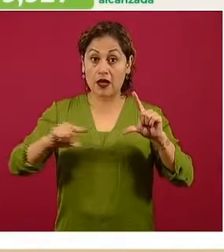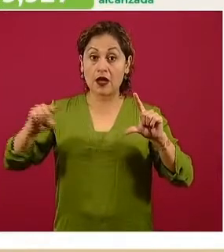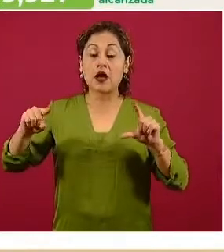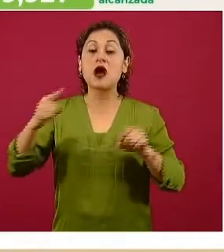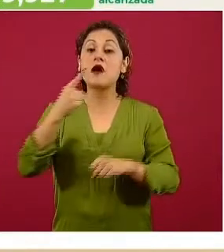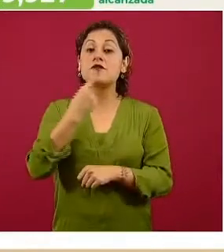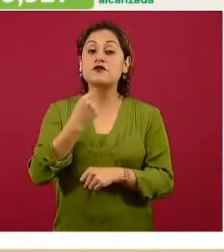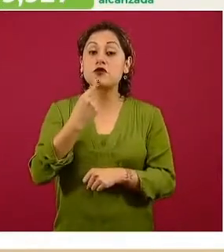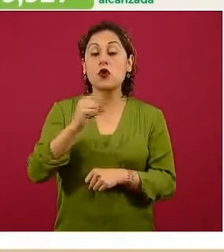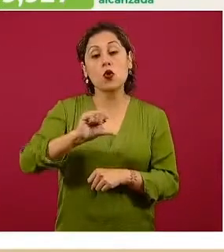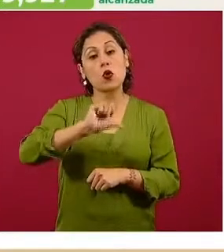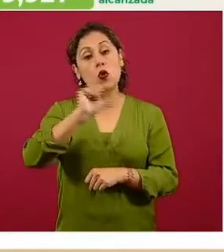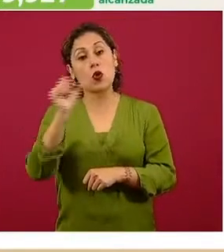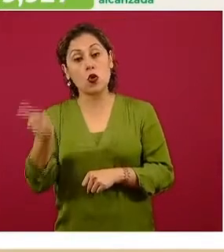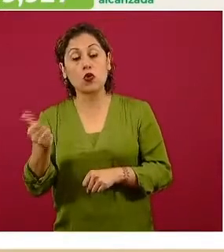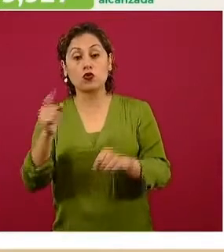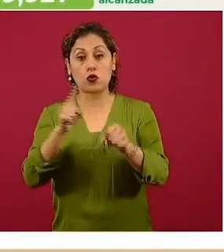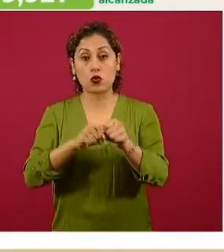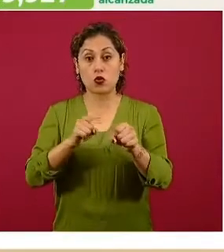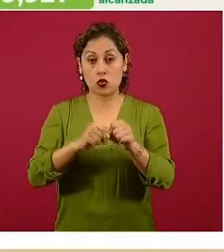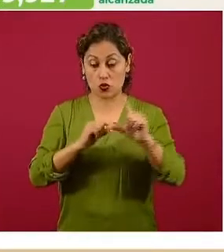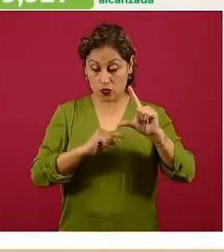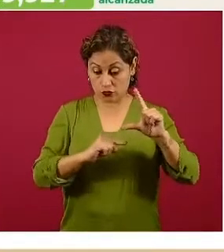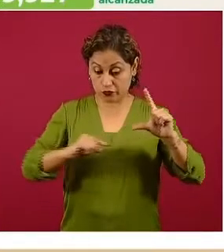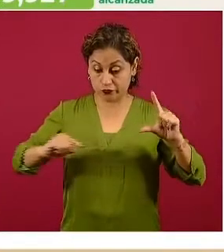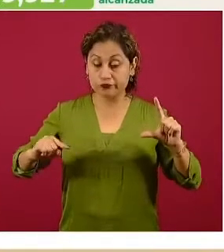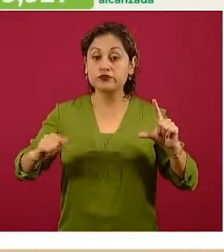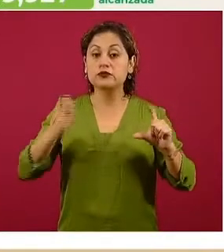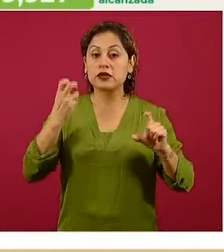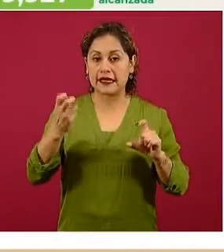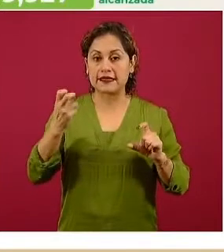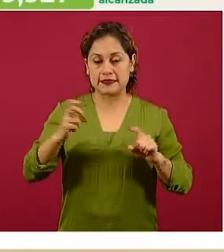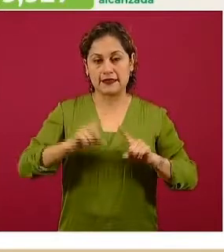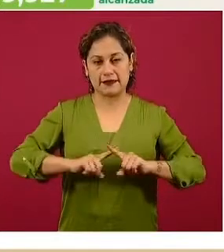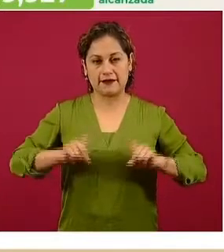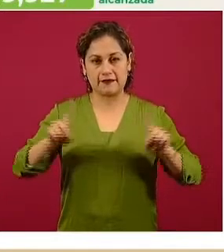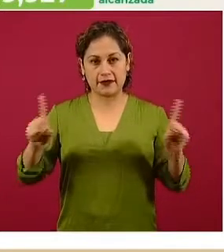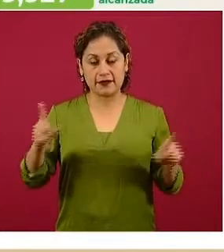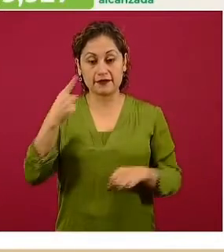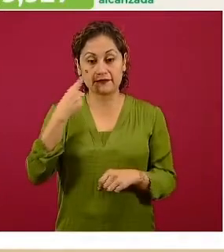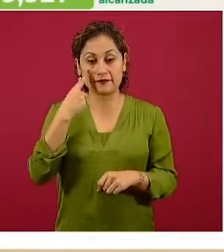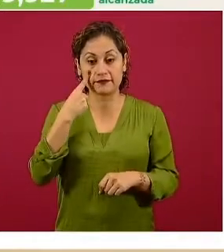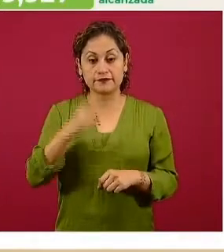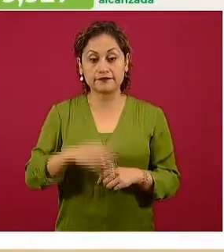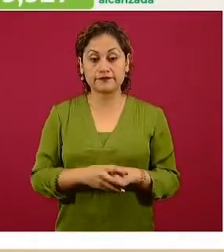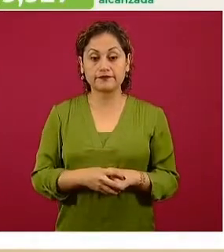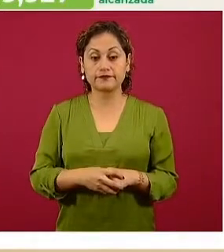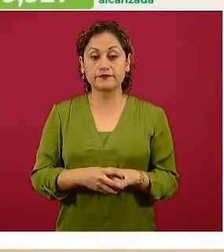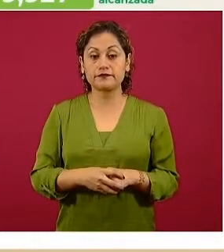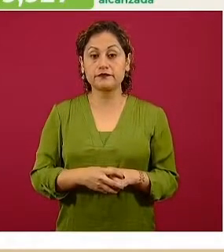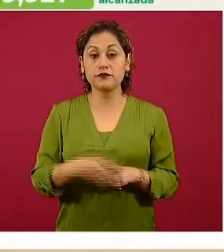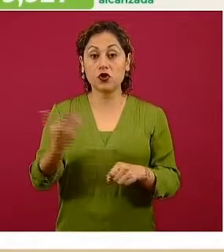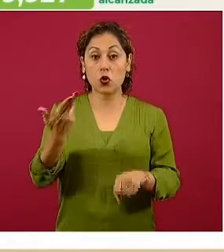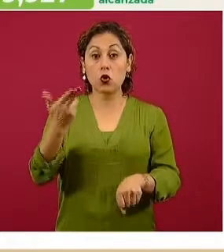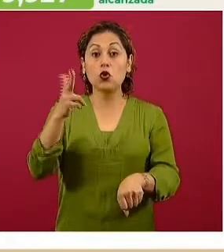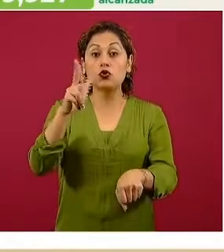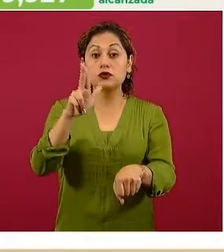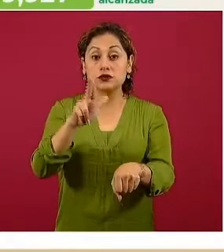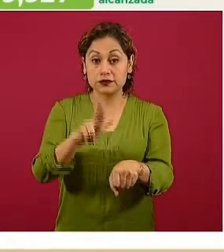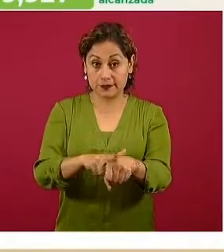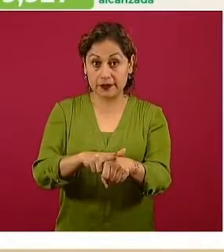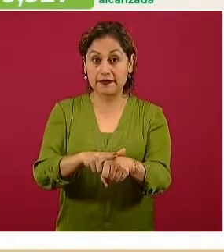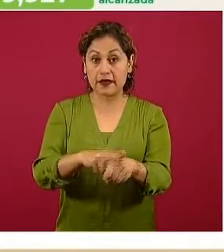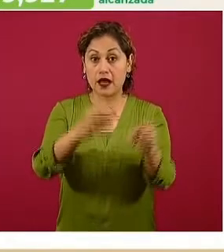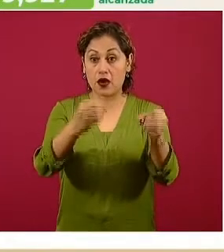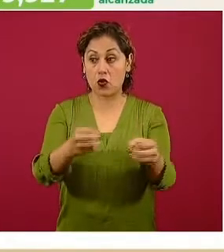de color turquesa que está en la parte baja, pues bueno, la mayor cantidad de ocupación hospitalaria se alcanza precisamente